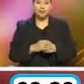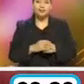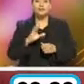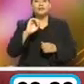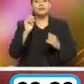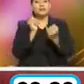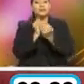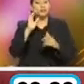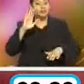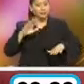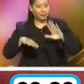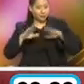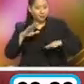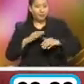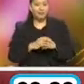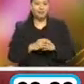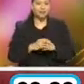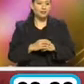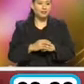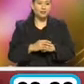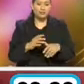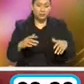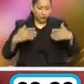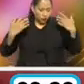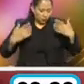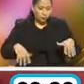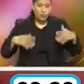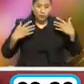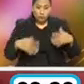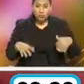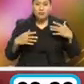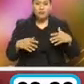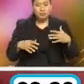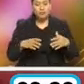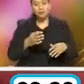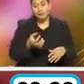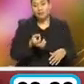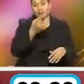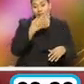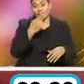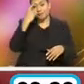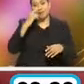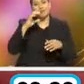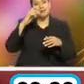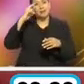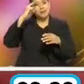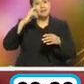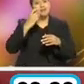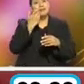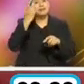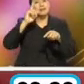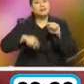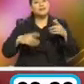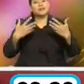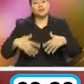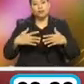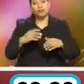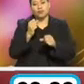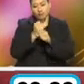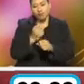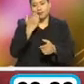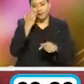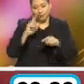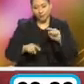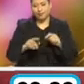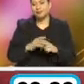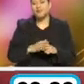veces para alguna cuestión de dolor, aunque no lo creamos, ¿no? Y bueno, y básicamente